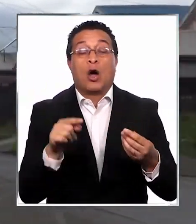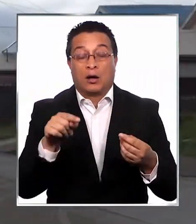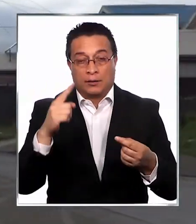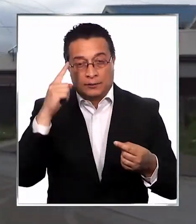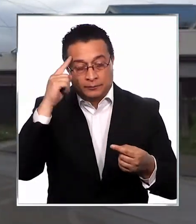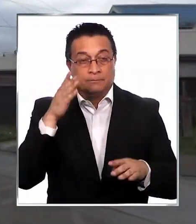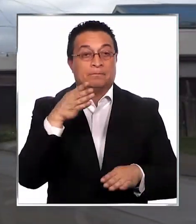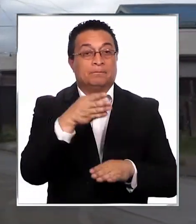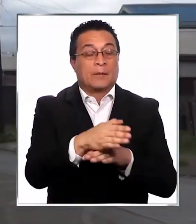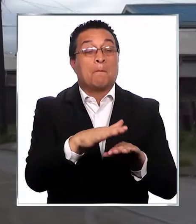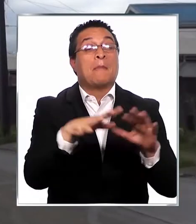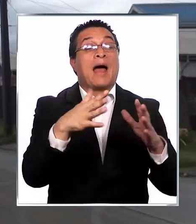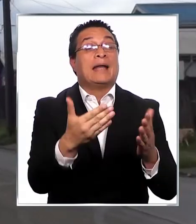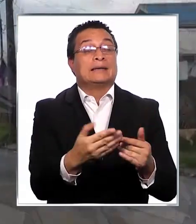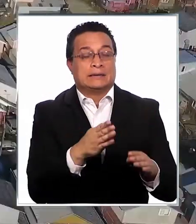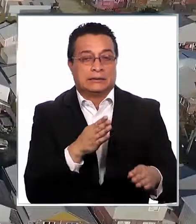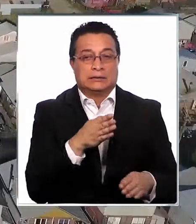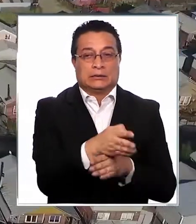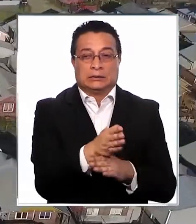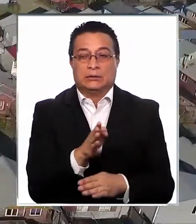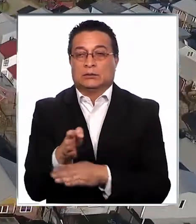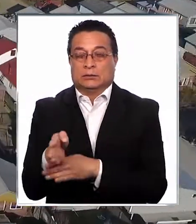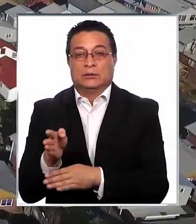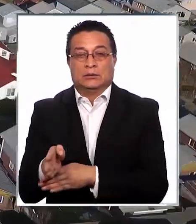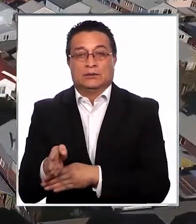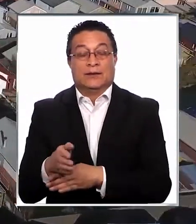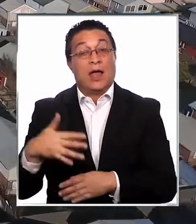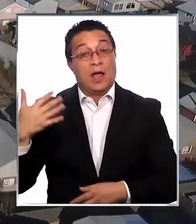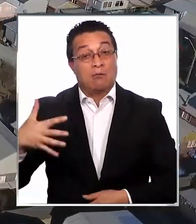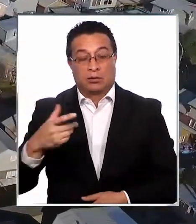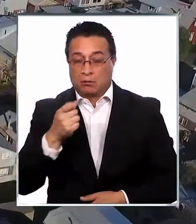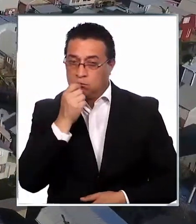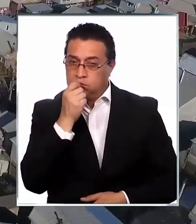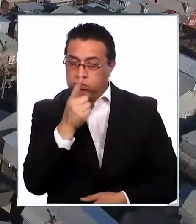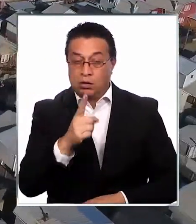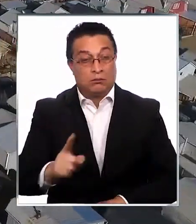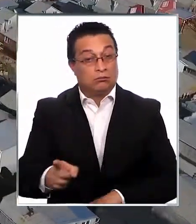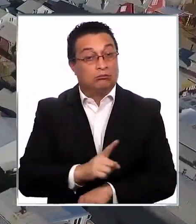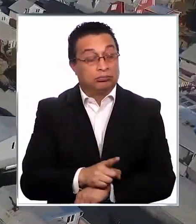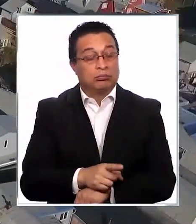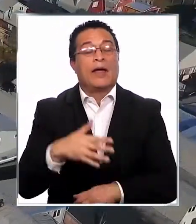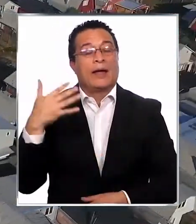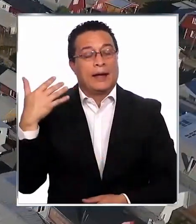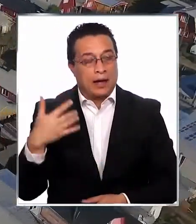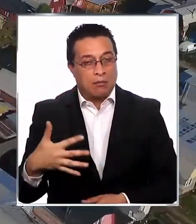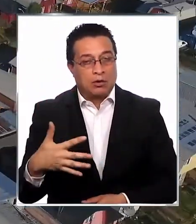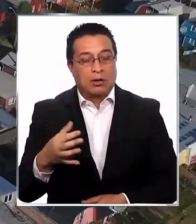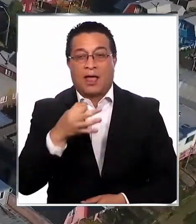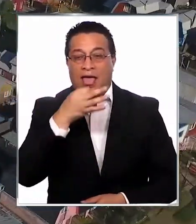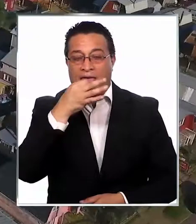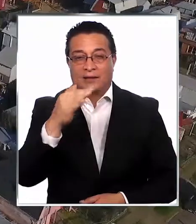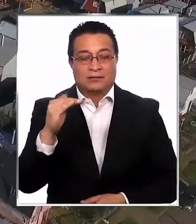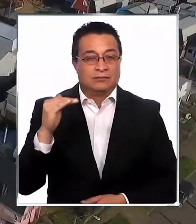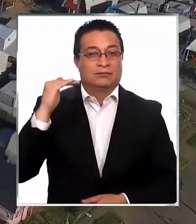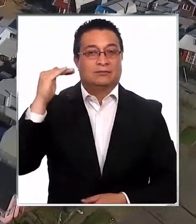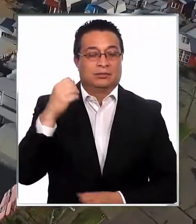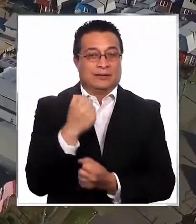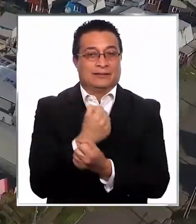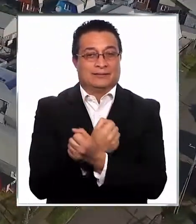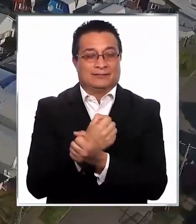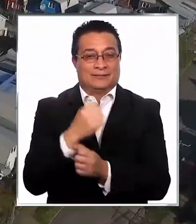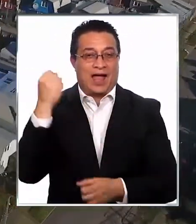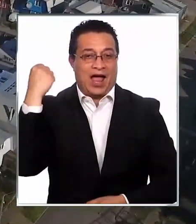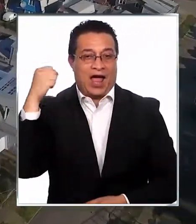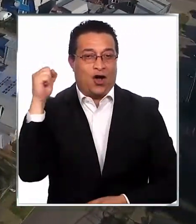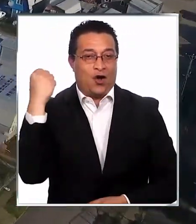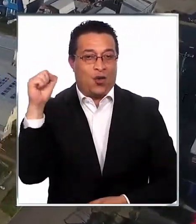es de acuerdo al barrio que más lo necesita. La importancia de la denuncia oportuna es primordial, indicó el mayor comisario de